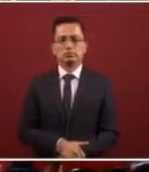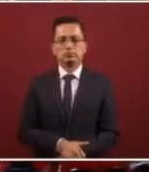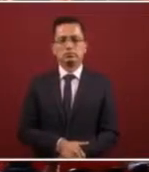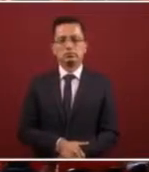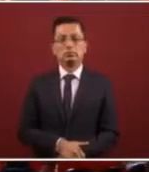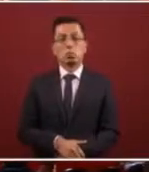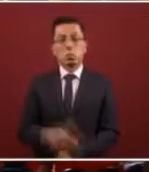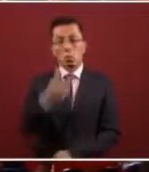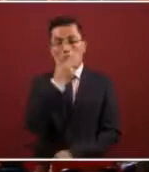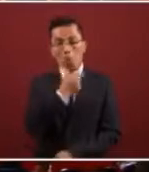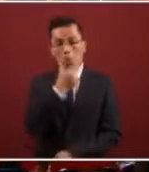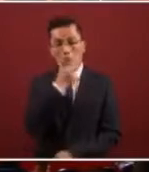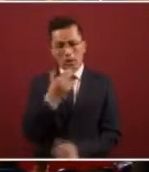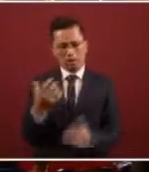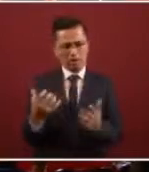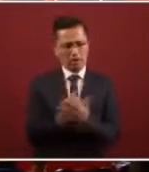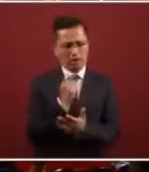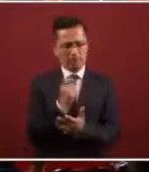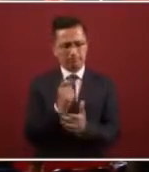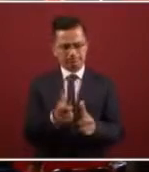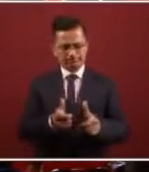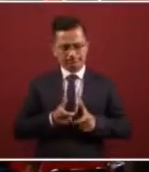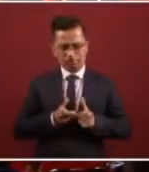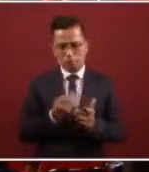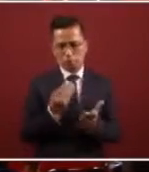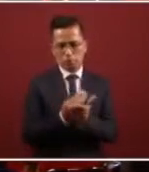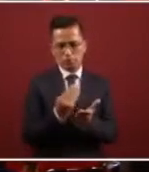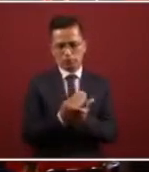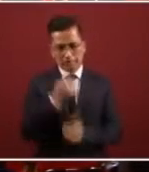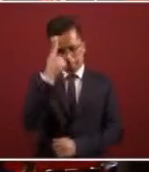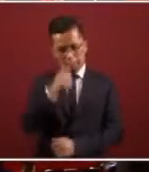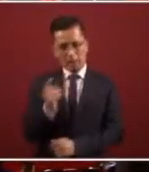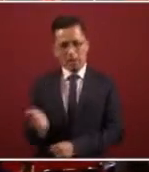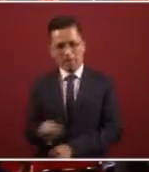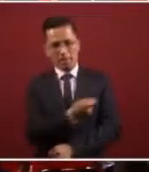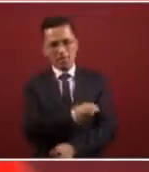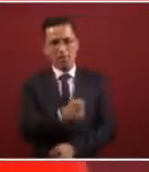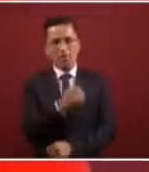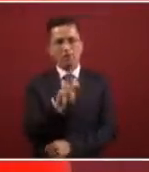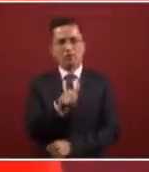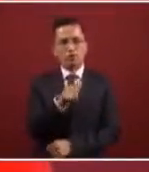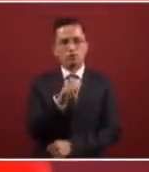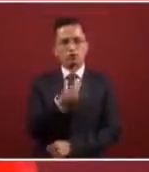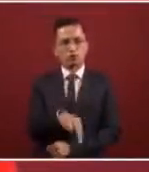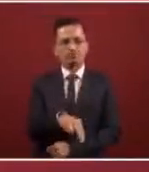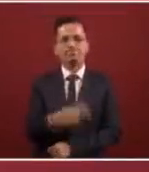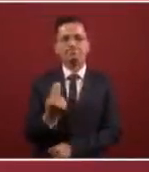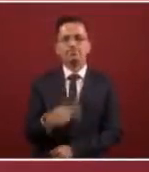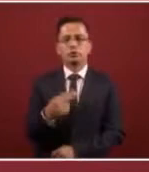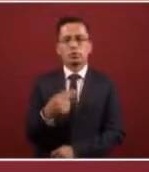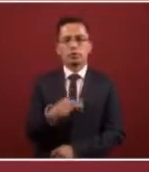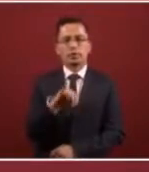El ganador de medalla de bronce en la disciplina de frontón, Isaac Pérez Pérez.